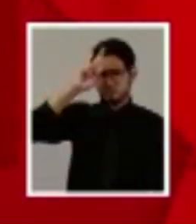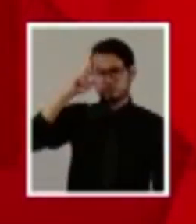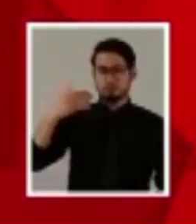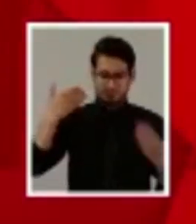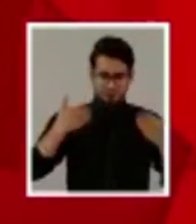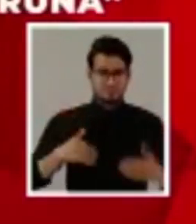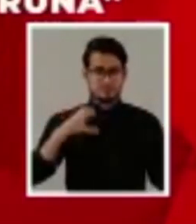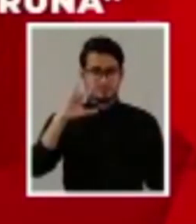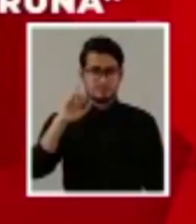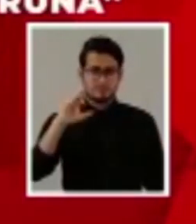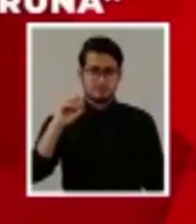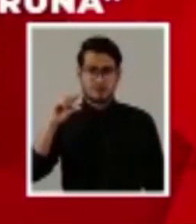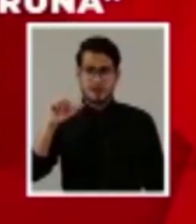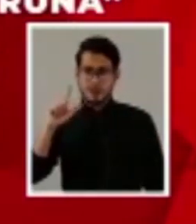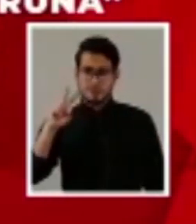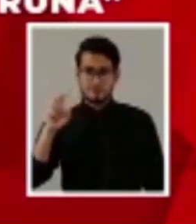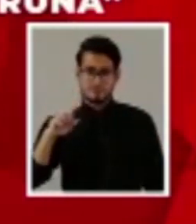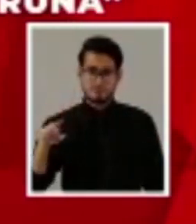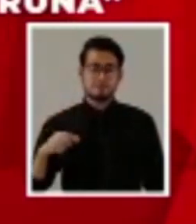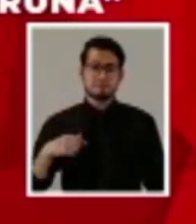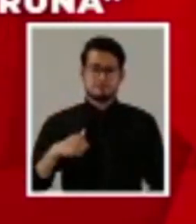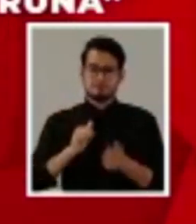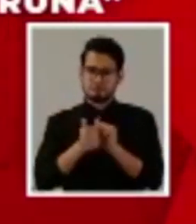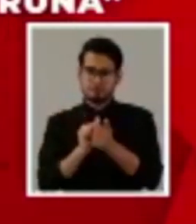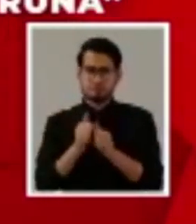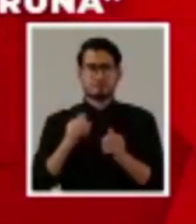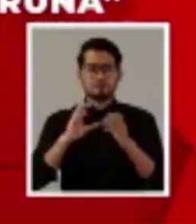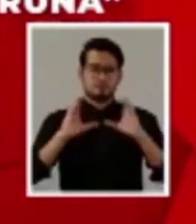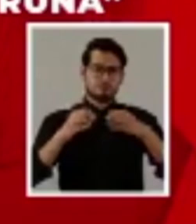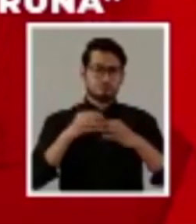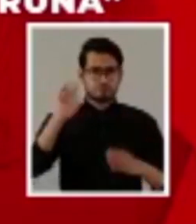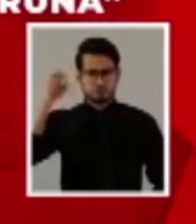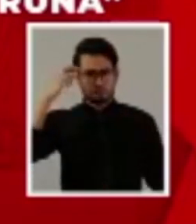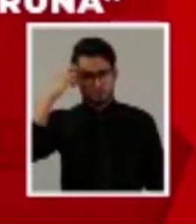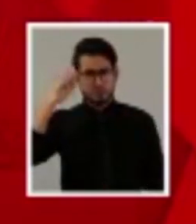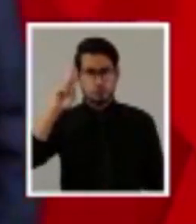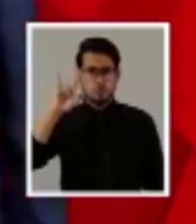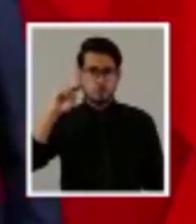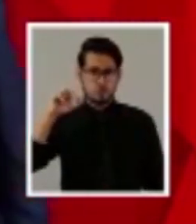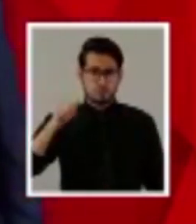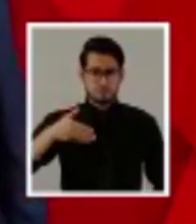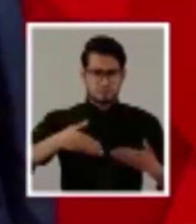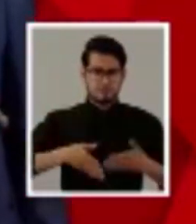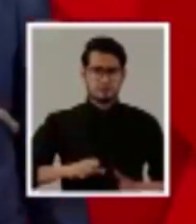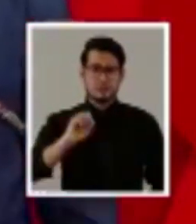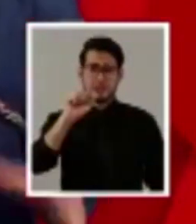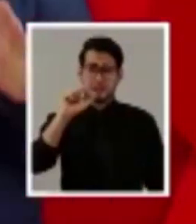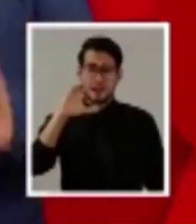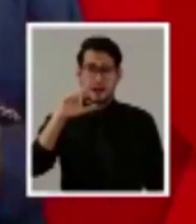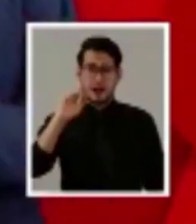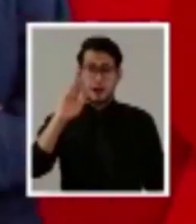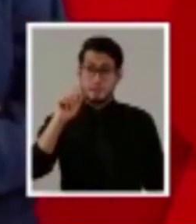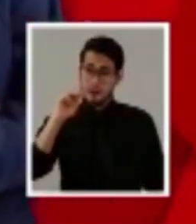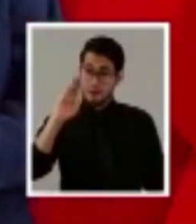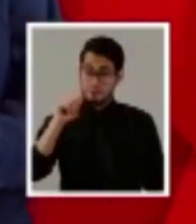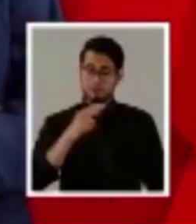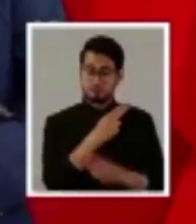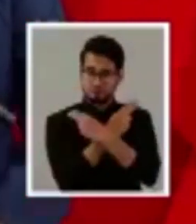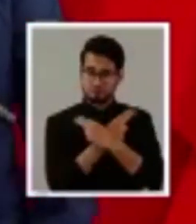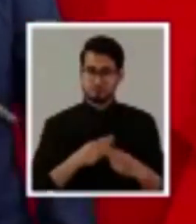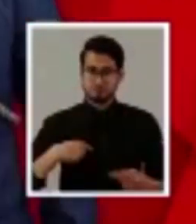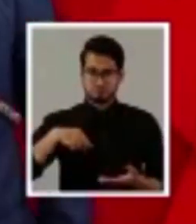profundo. Soy Ciro Gálvez, candidato presidencial por el Partido Oruna, nacido en Salcabamba,